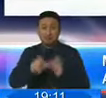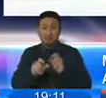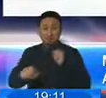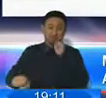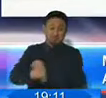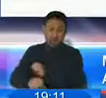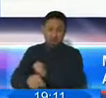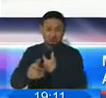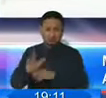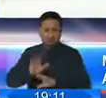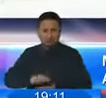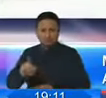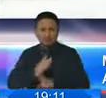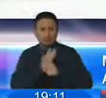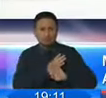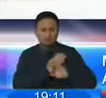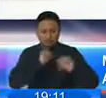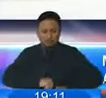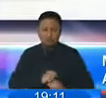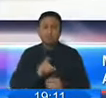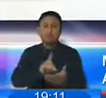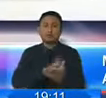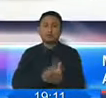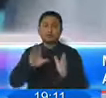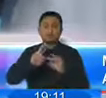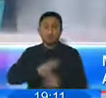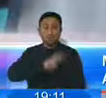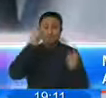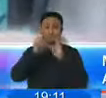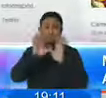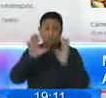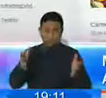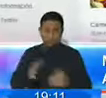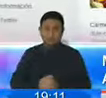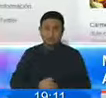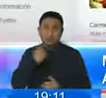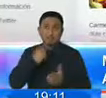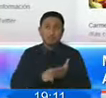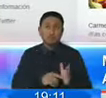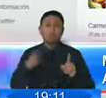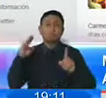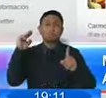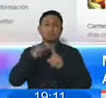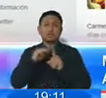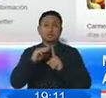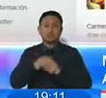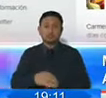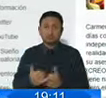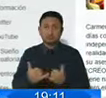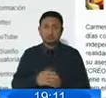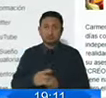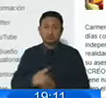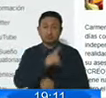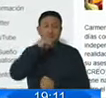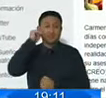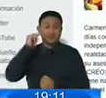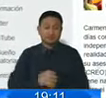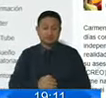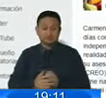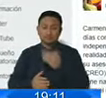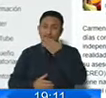su gobierno y al proyecto de la Revolución Ciudadana. Muestra de ello son estos mensajes publicados en las últimas horas por Correa en